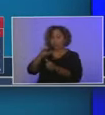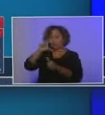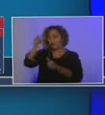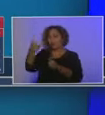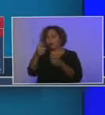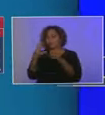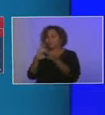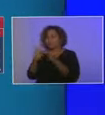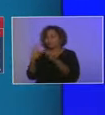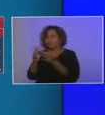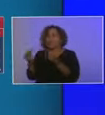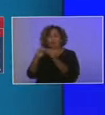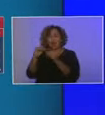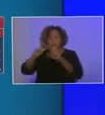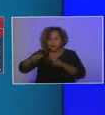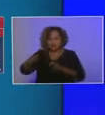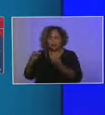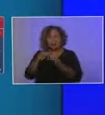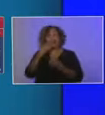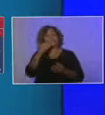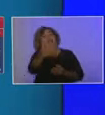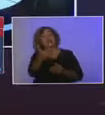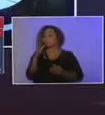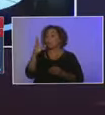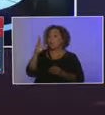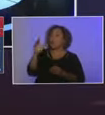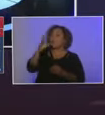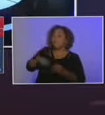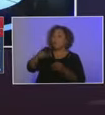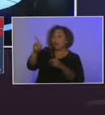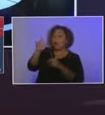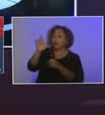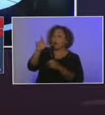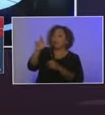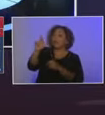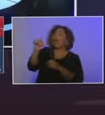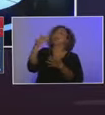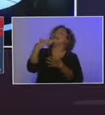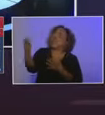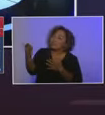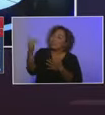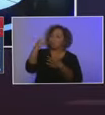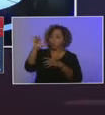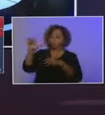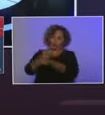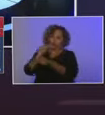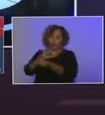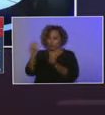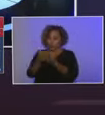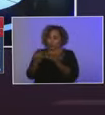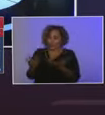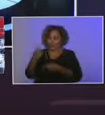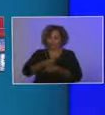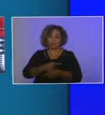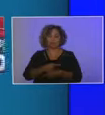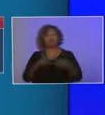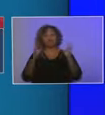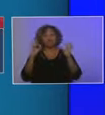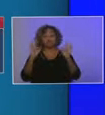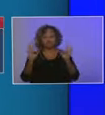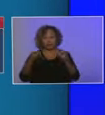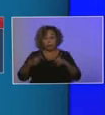pasa, ojalá que se pueda acelerar el proceso. Bárbara, gracias por el trabajo que hiciste y por estar con nosotros hoy, ¿ok? A la orden siempre. Muy bien. Bueno,